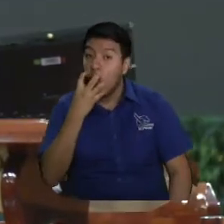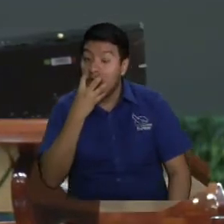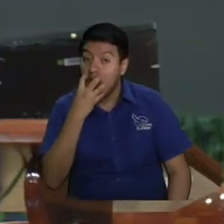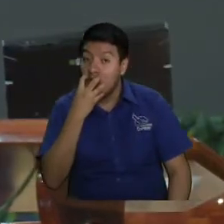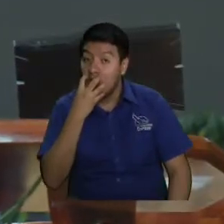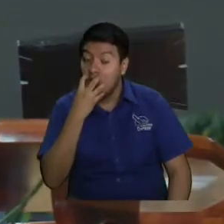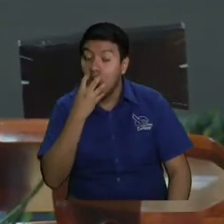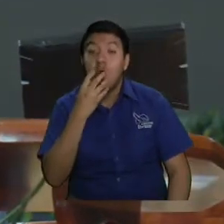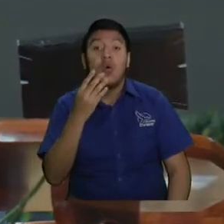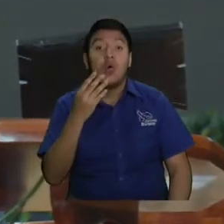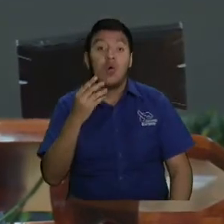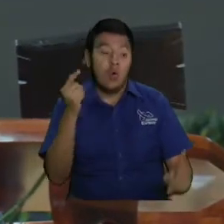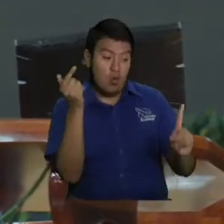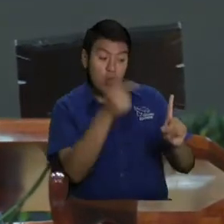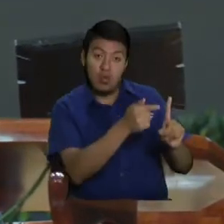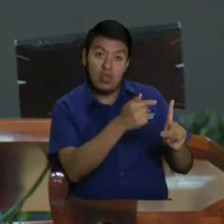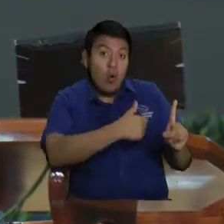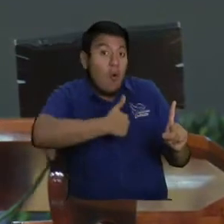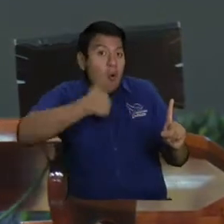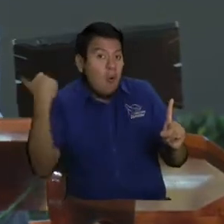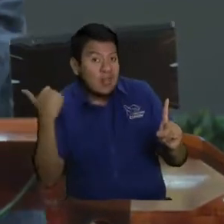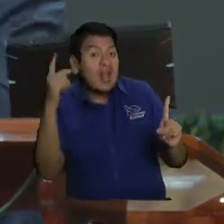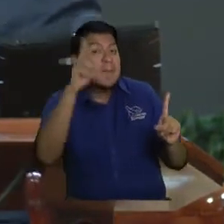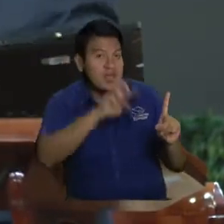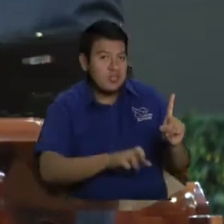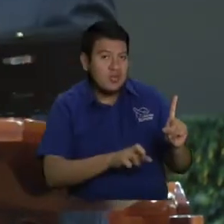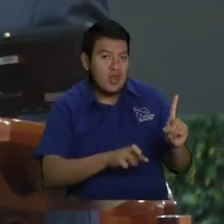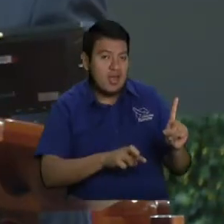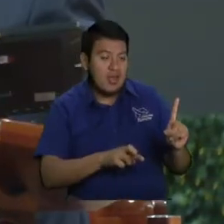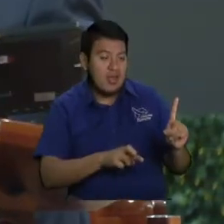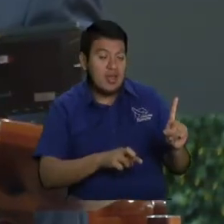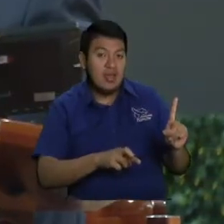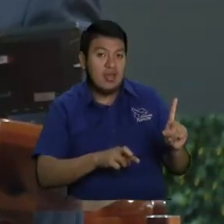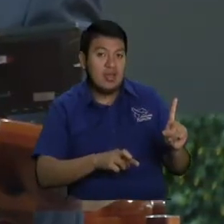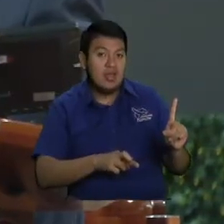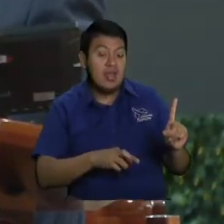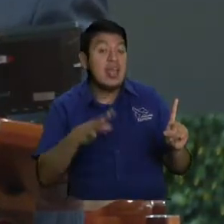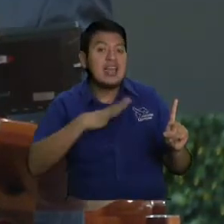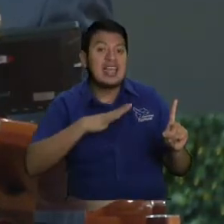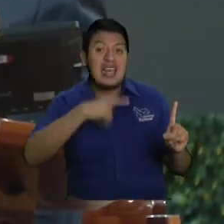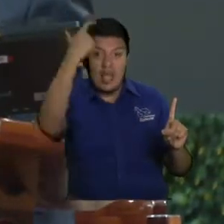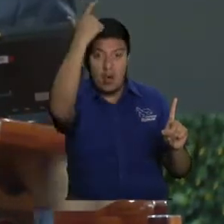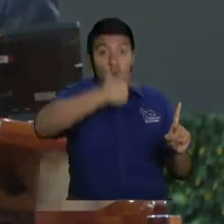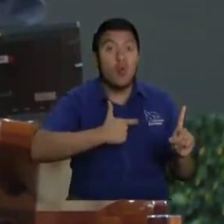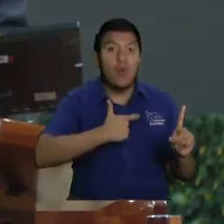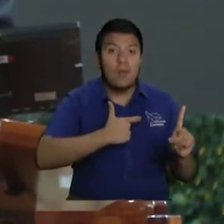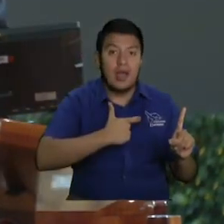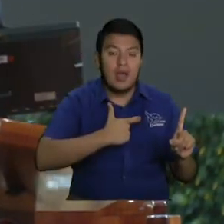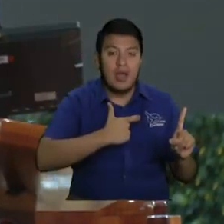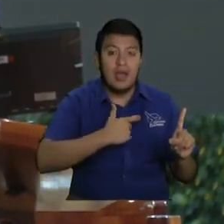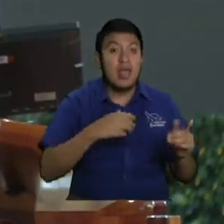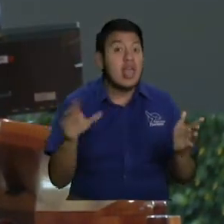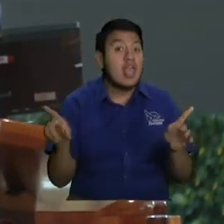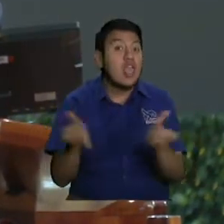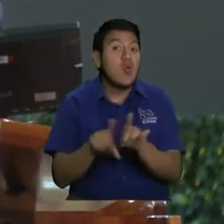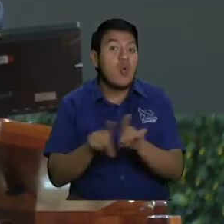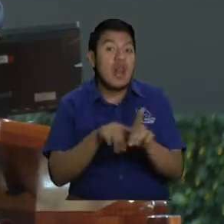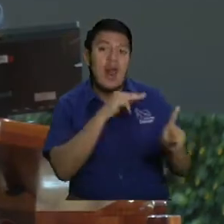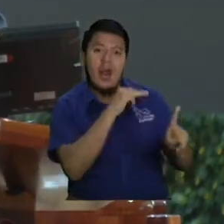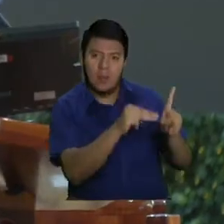hermano sin causa, ese es culpable ante la corte. Entonces ahora lo puso más difícil,